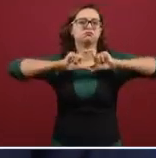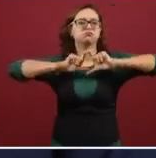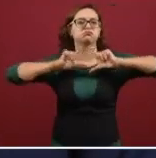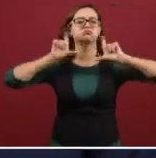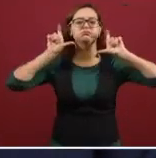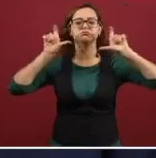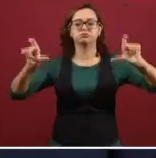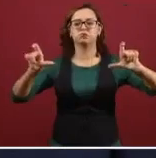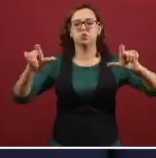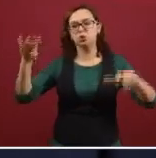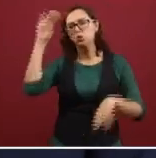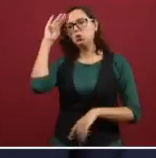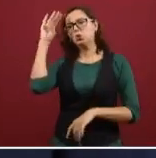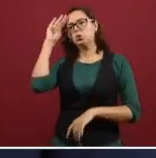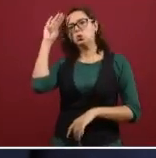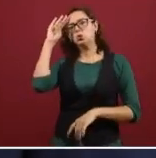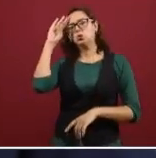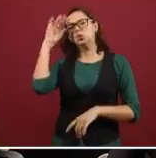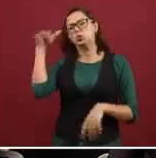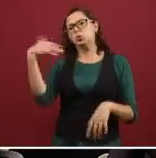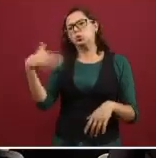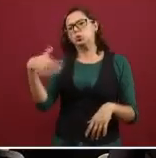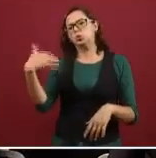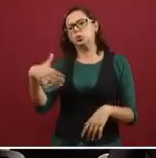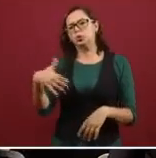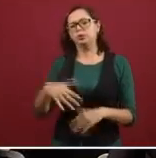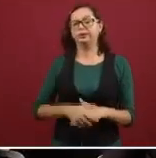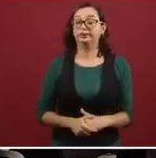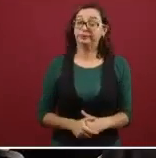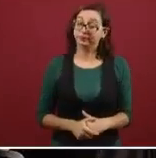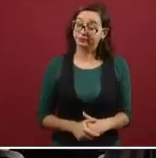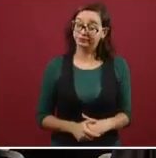¡Qué barbaridad! ¿No?